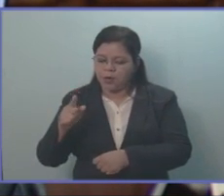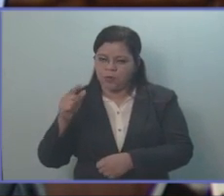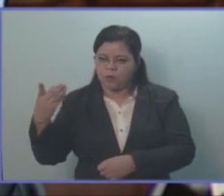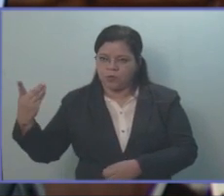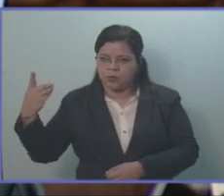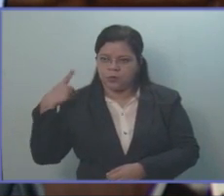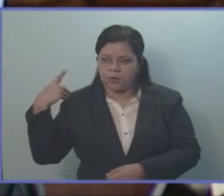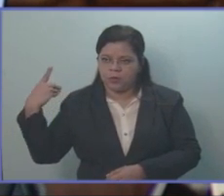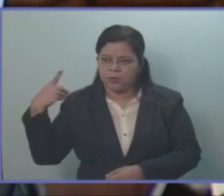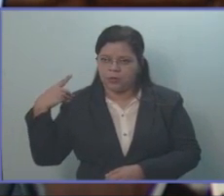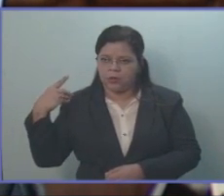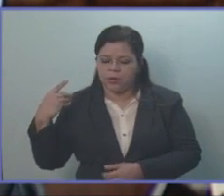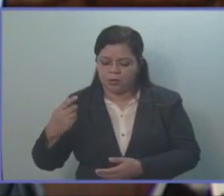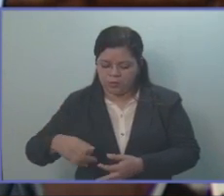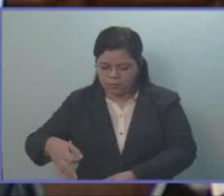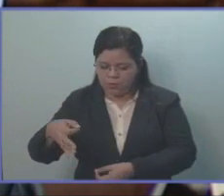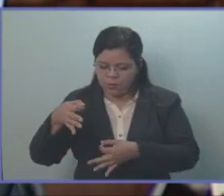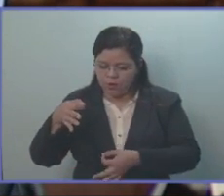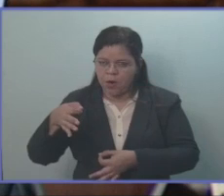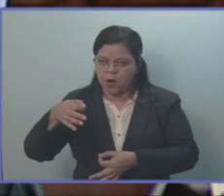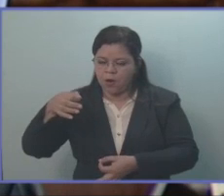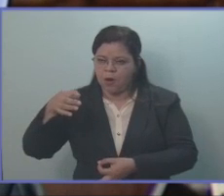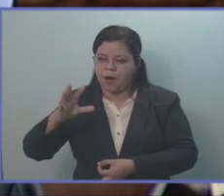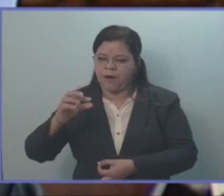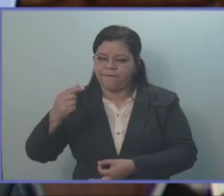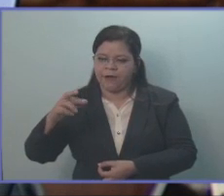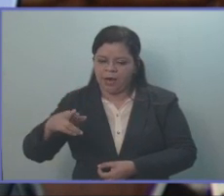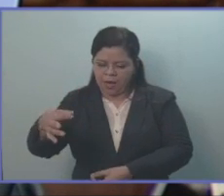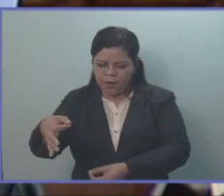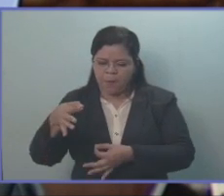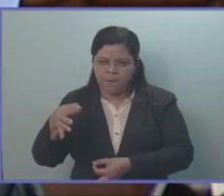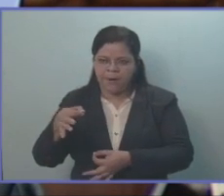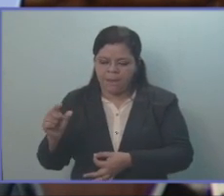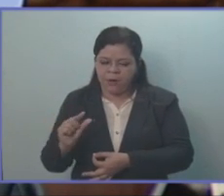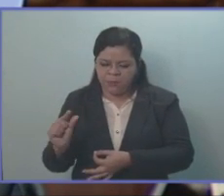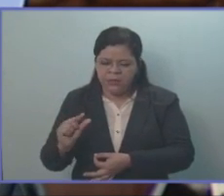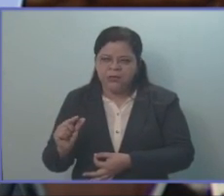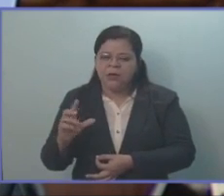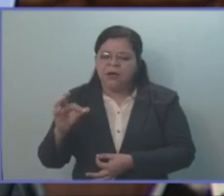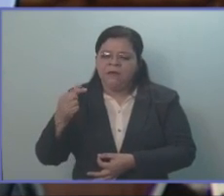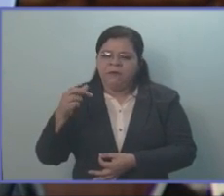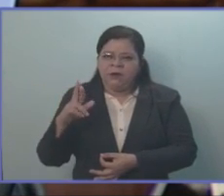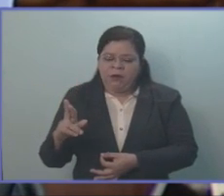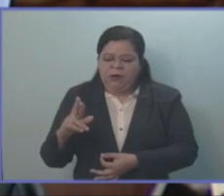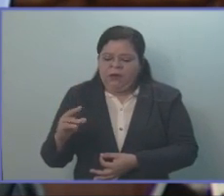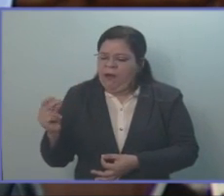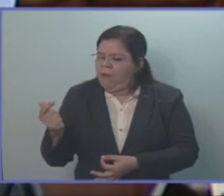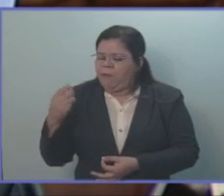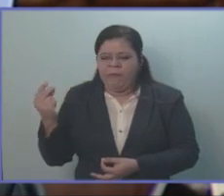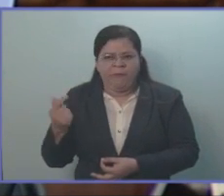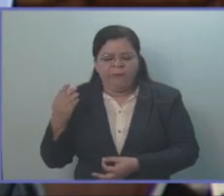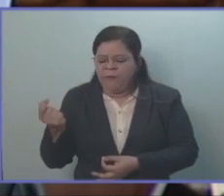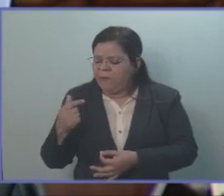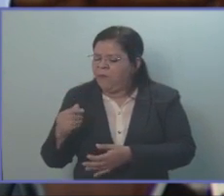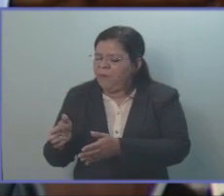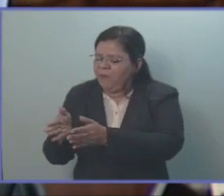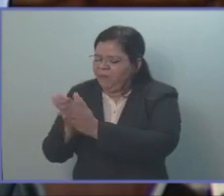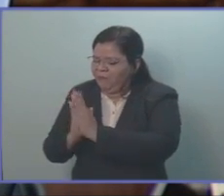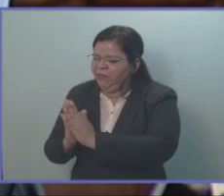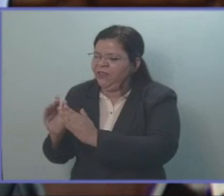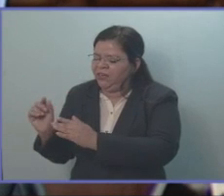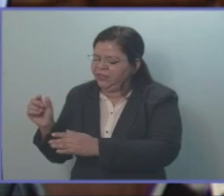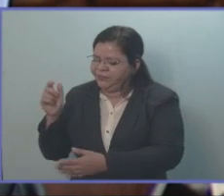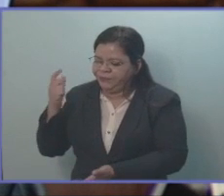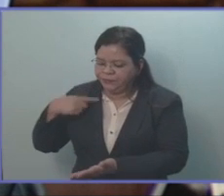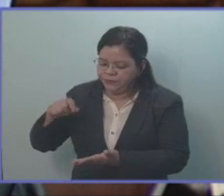dirección funcional de la Fiscalía General de la República, de manera expedita, solicitará al